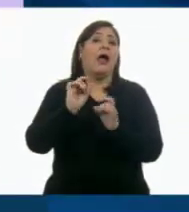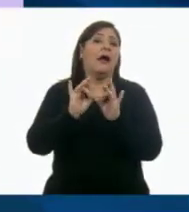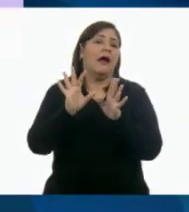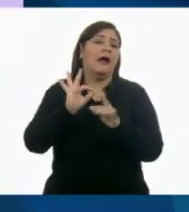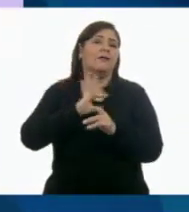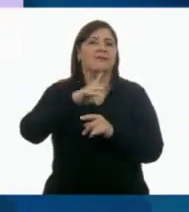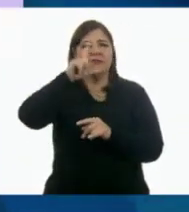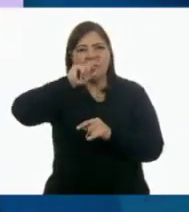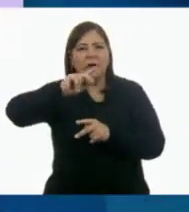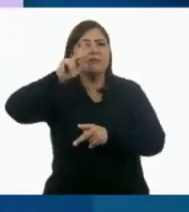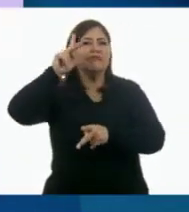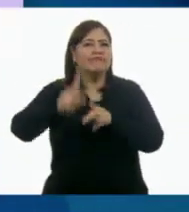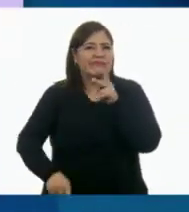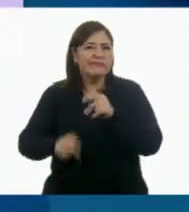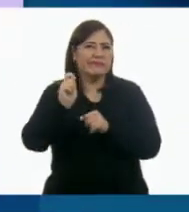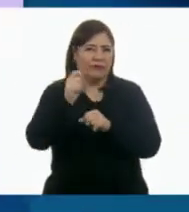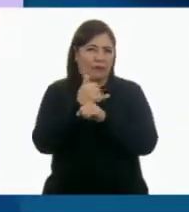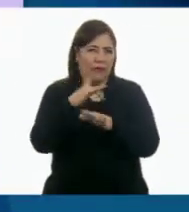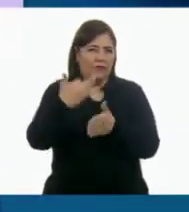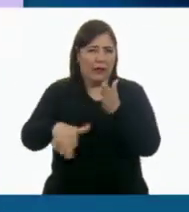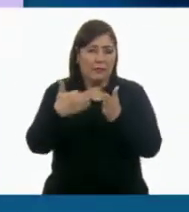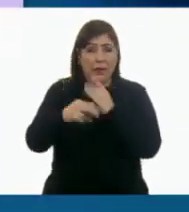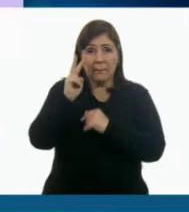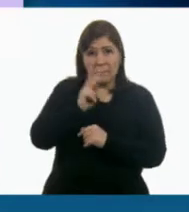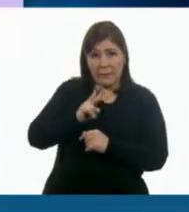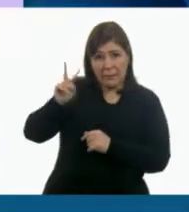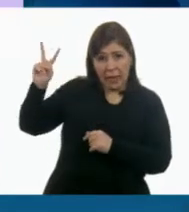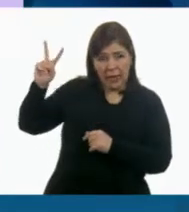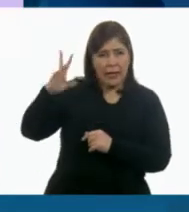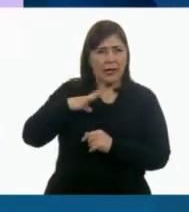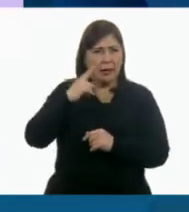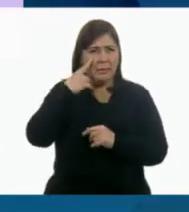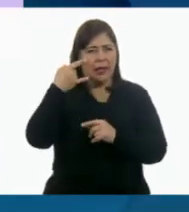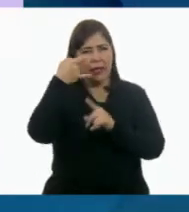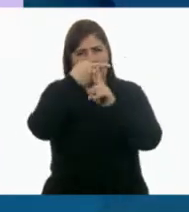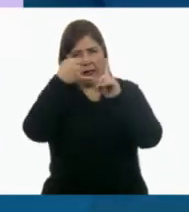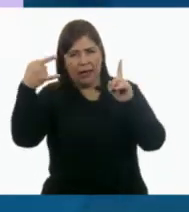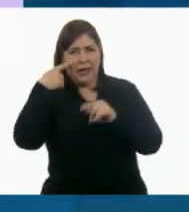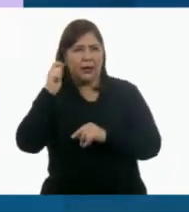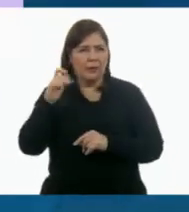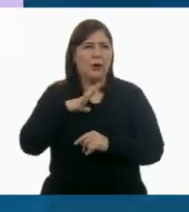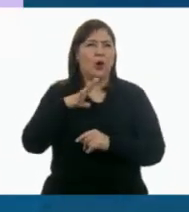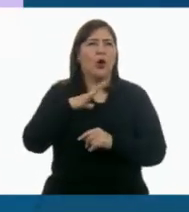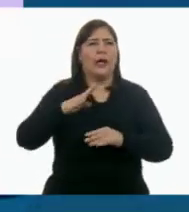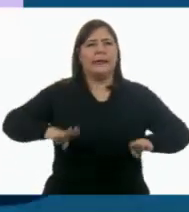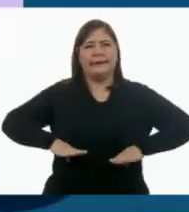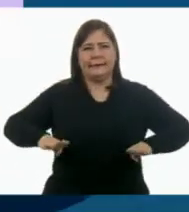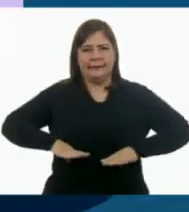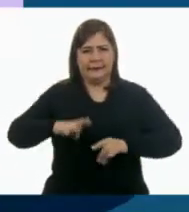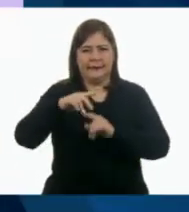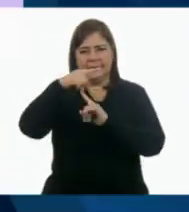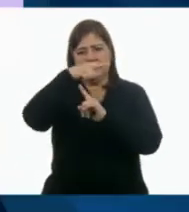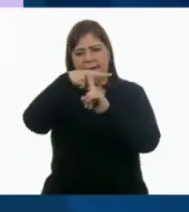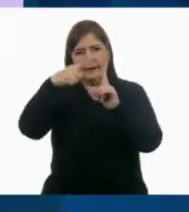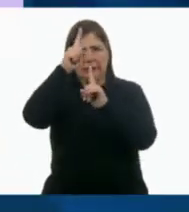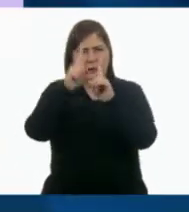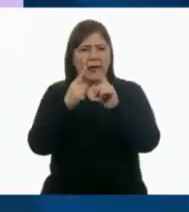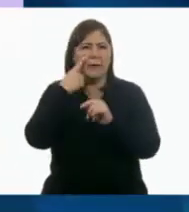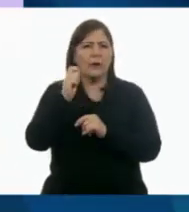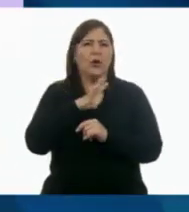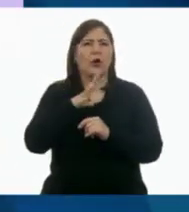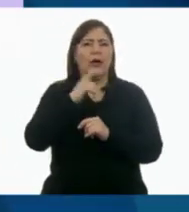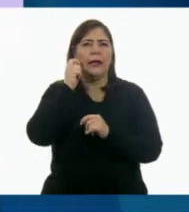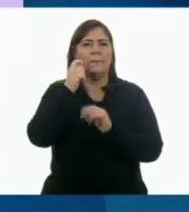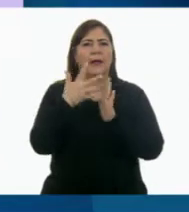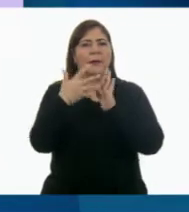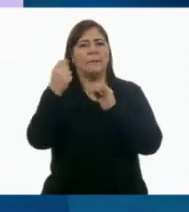información. Y aparece así. Su cuadro, tipo de rectas, y del otro lado aparece la representación. Alcanzó